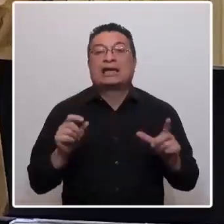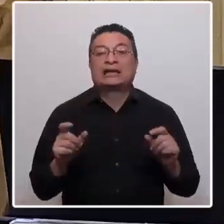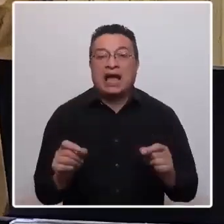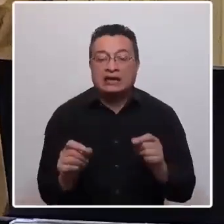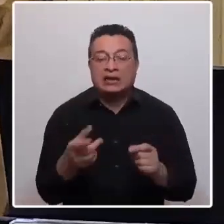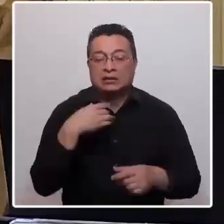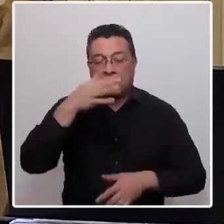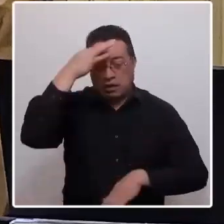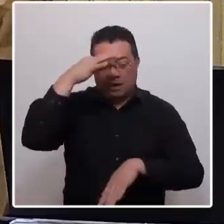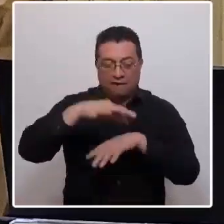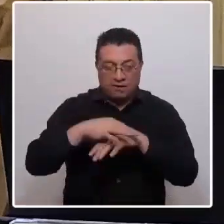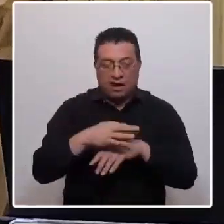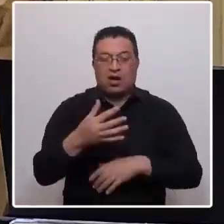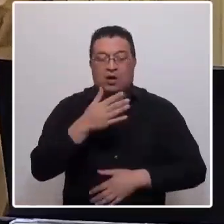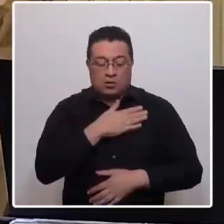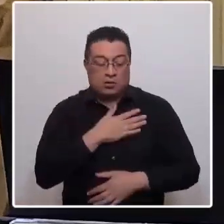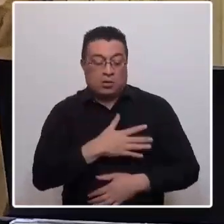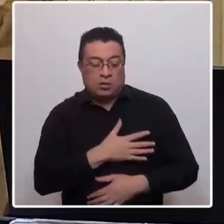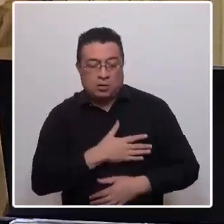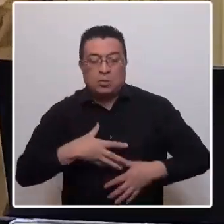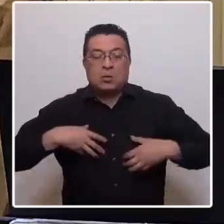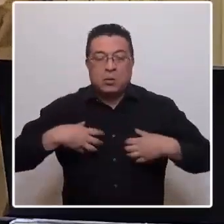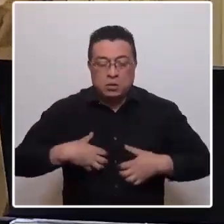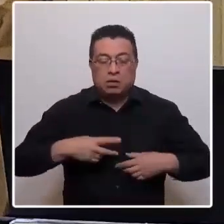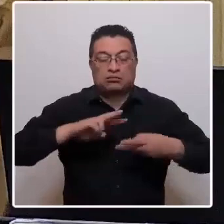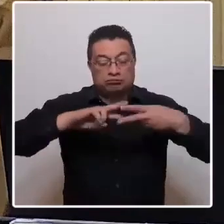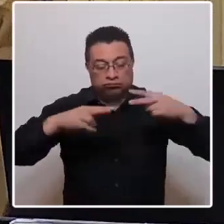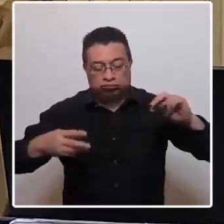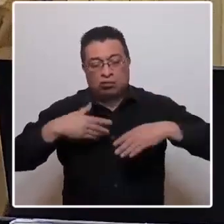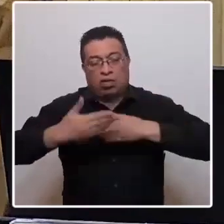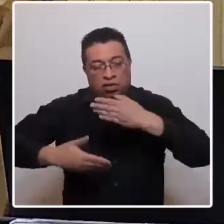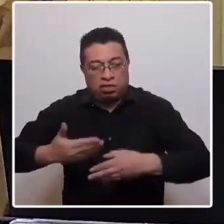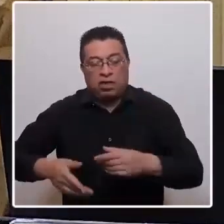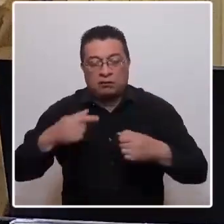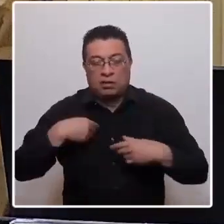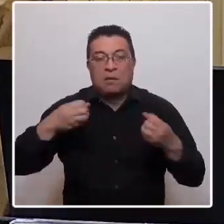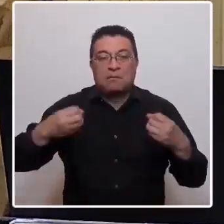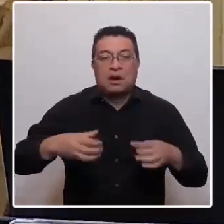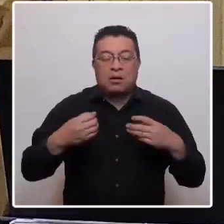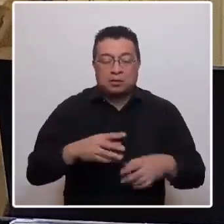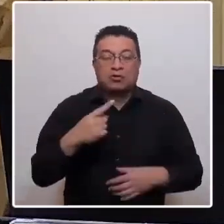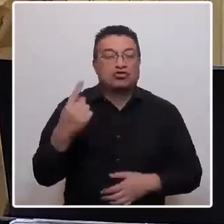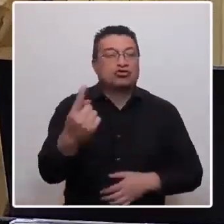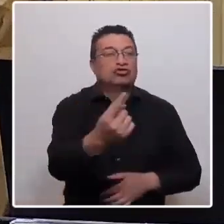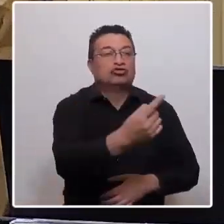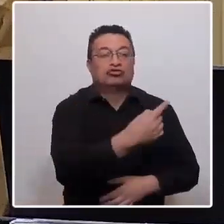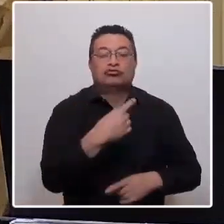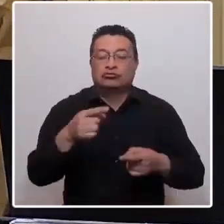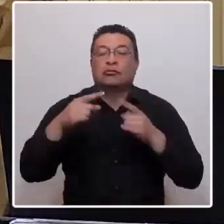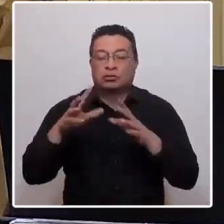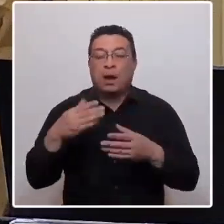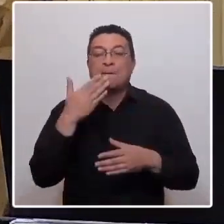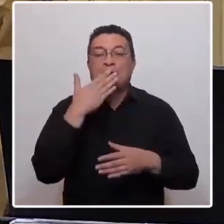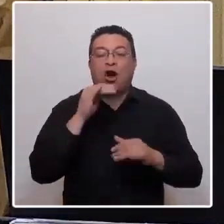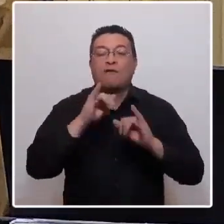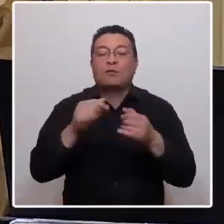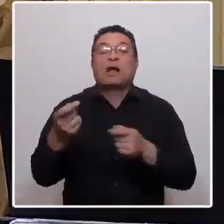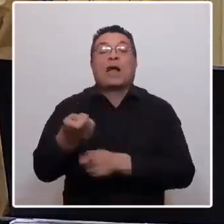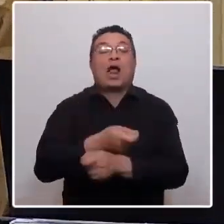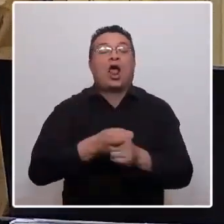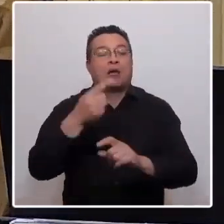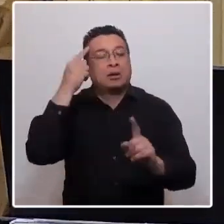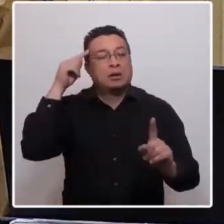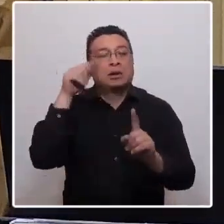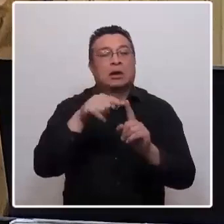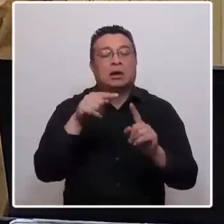enfermedades respiratorias, cardíacas, neurodegenerativas y además en pérdida de biomasa utilizable con mejores métodos para fines económicos y a la